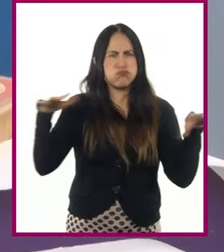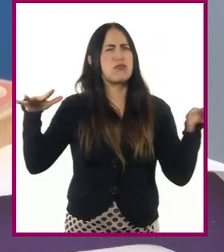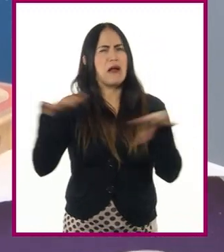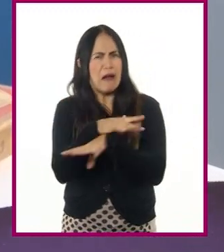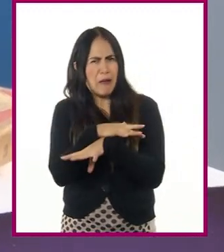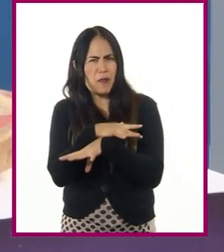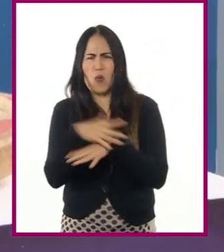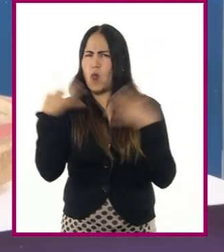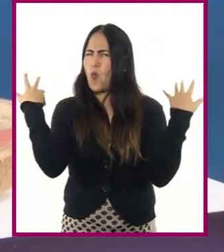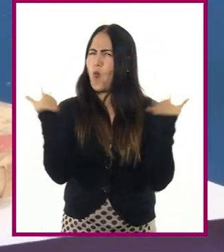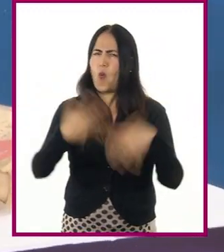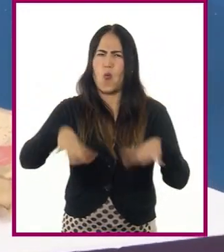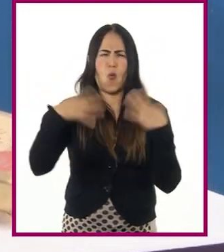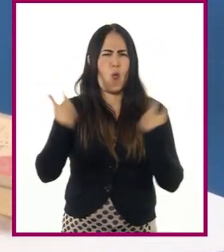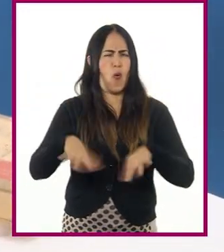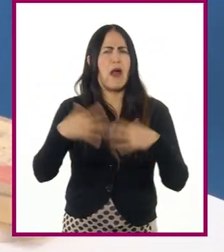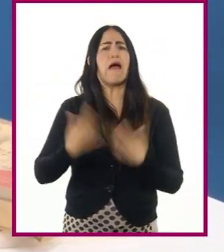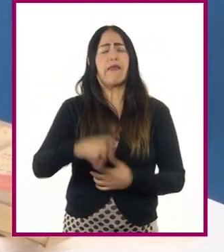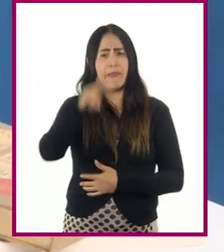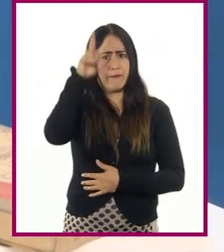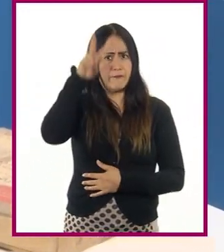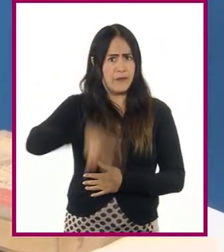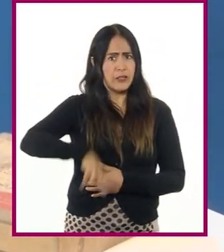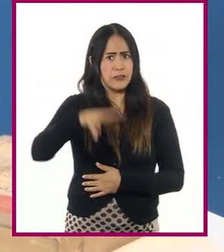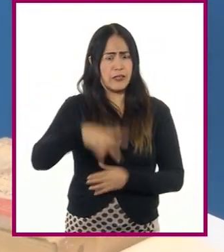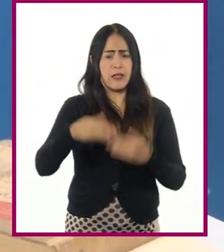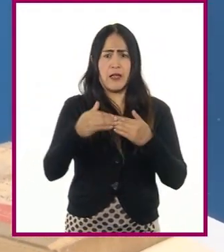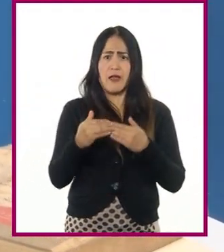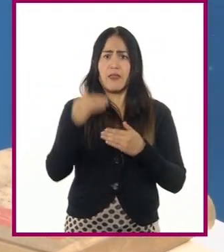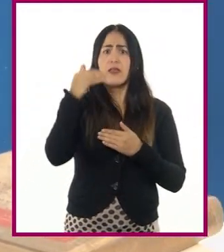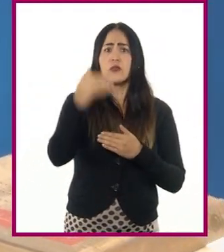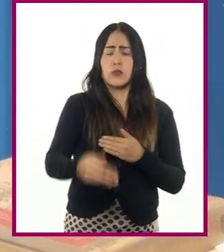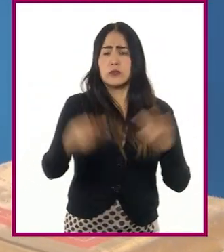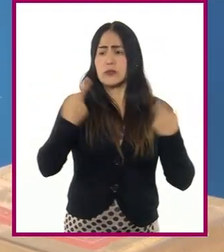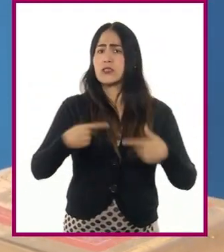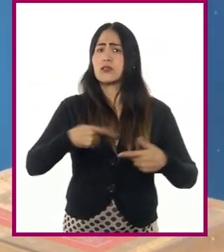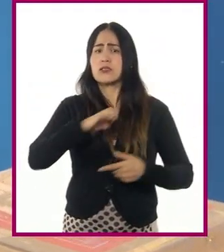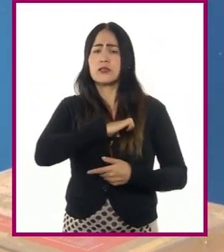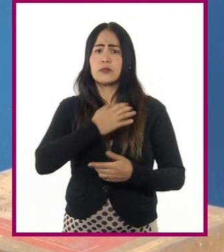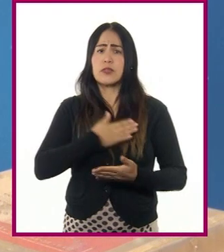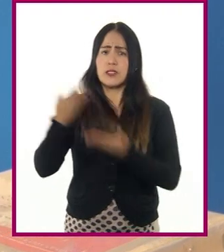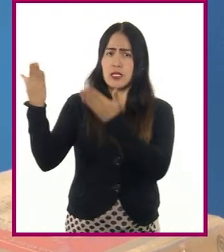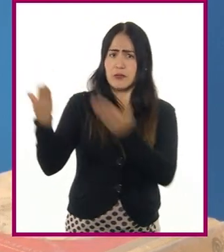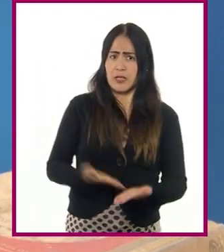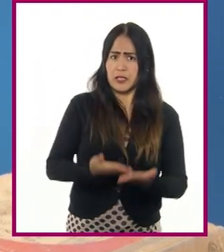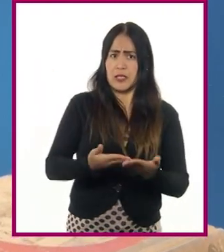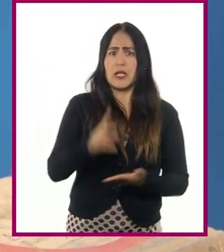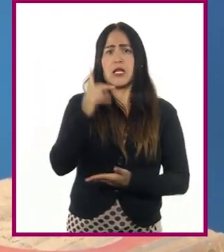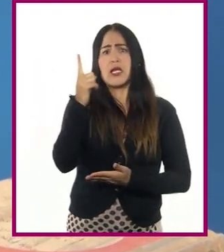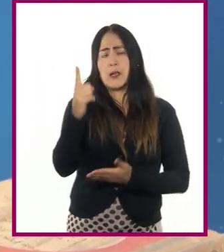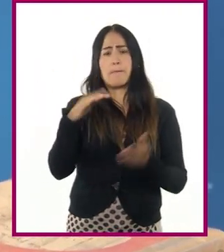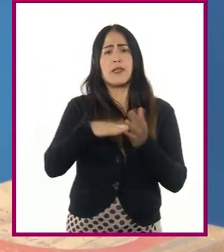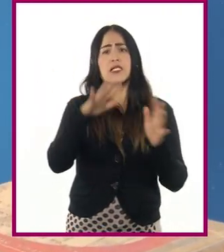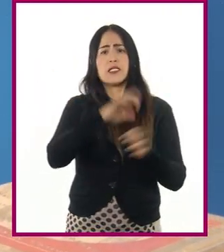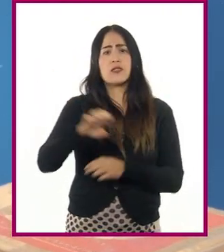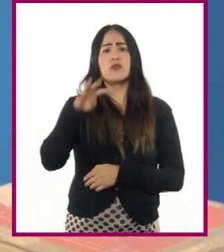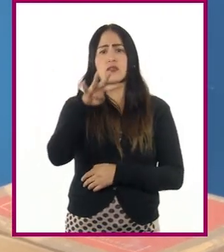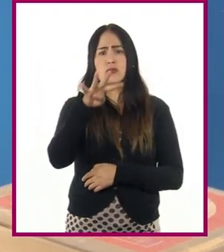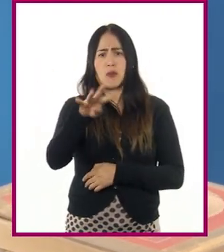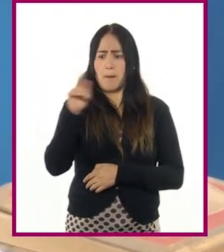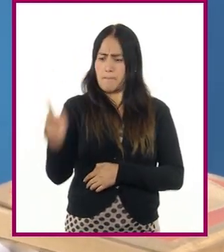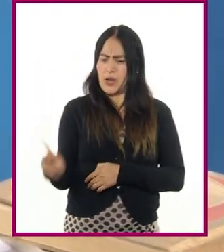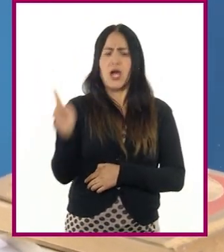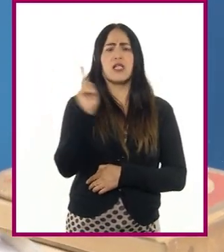tan profundas y radicales como las que siguieron al arribo de los españoles en 1519. El